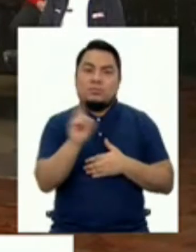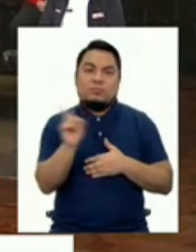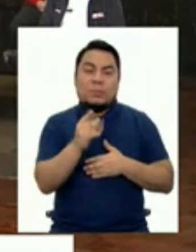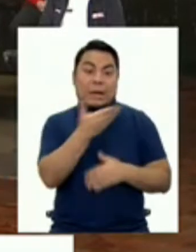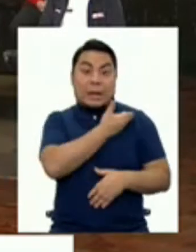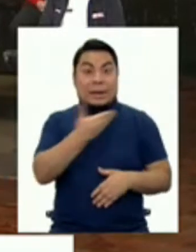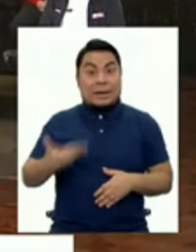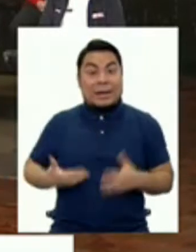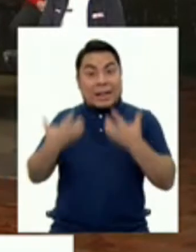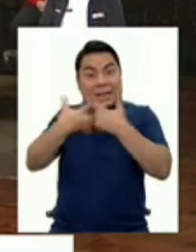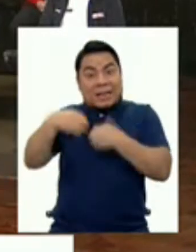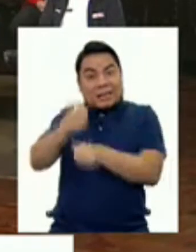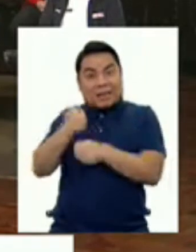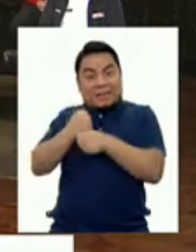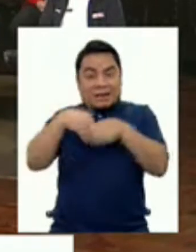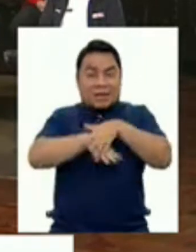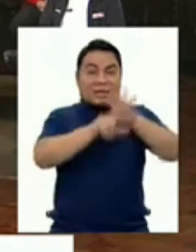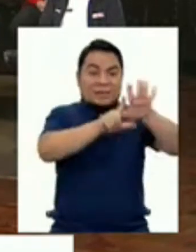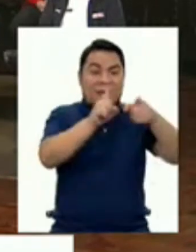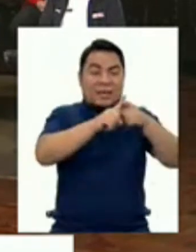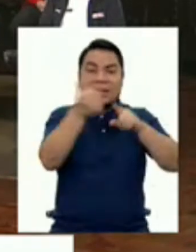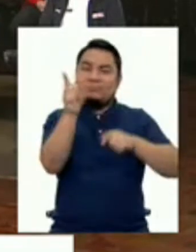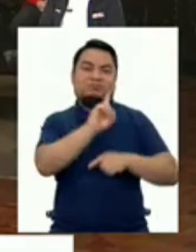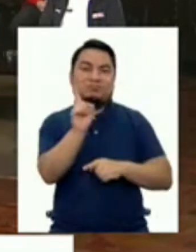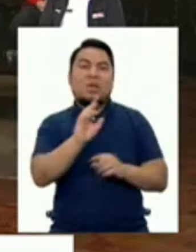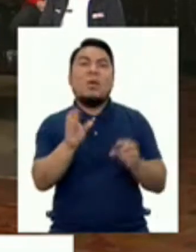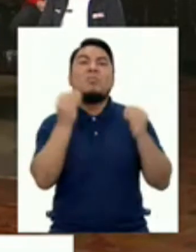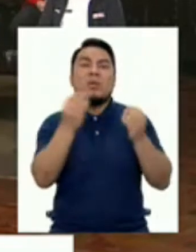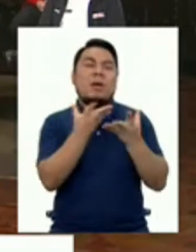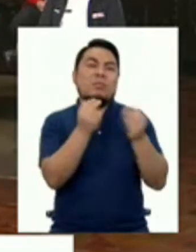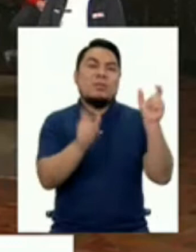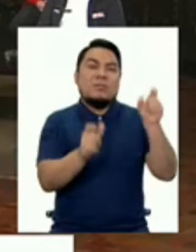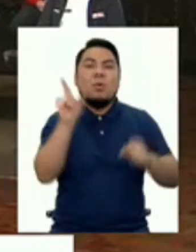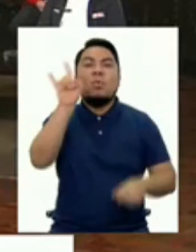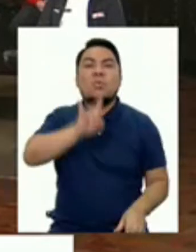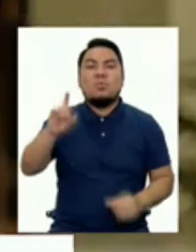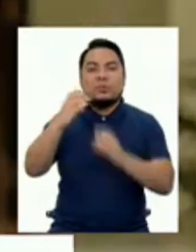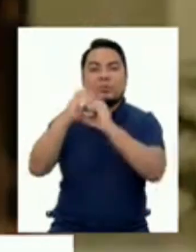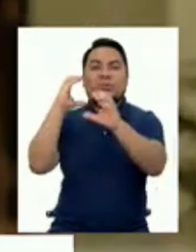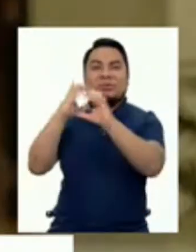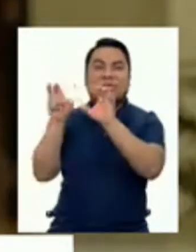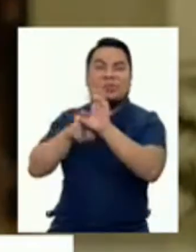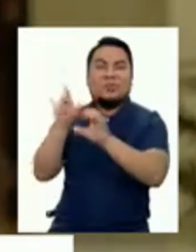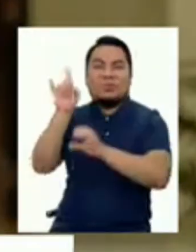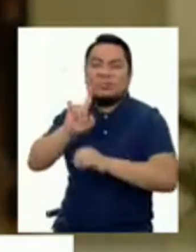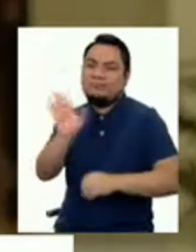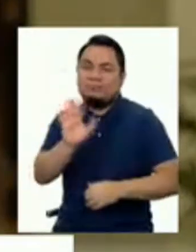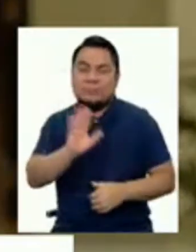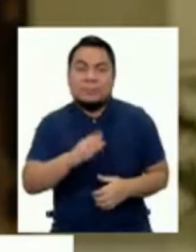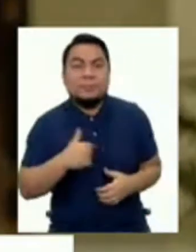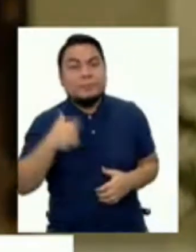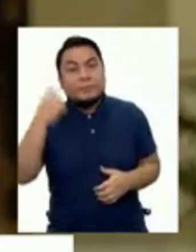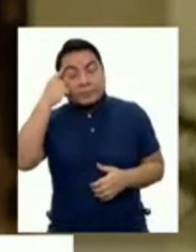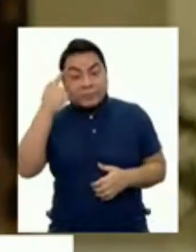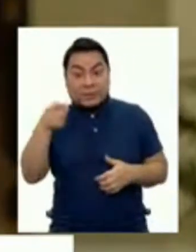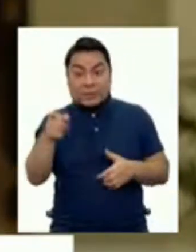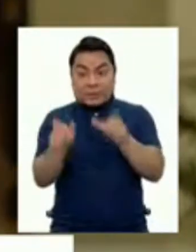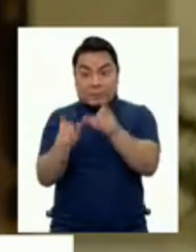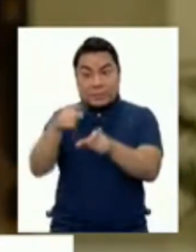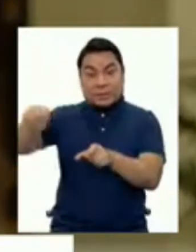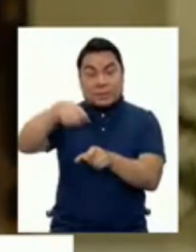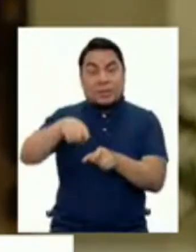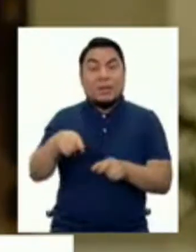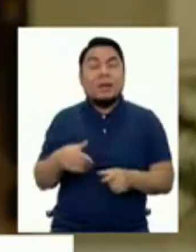pública, porque ese horario es donde la mayoría de gente usa el sistema público. Entonces tenemos que entrar